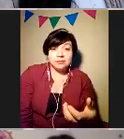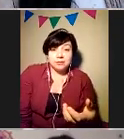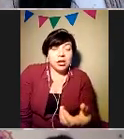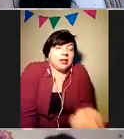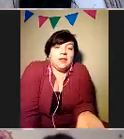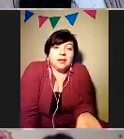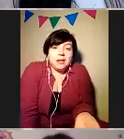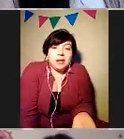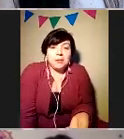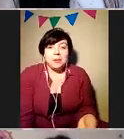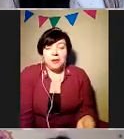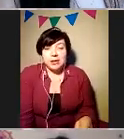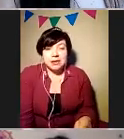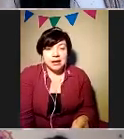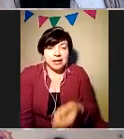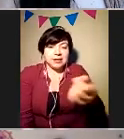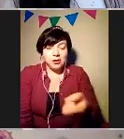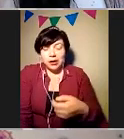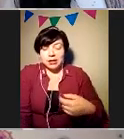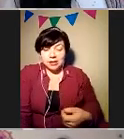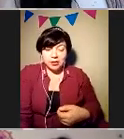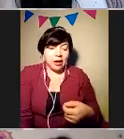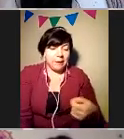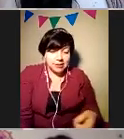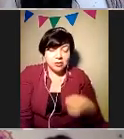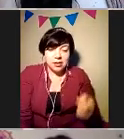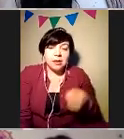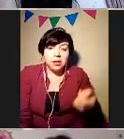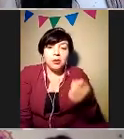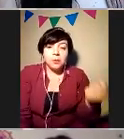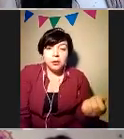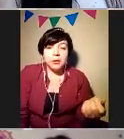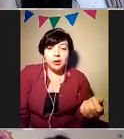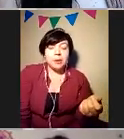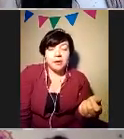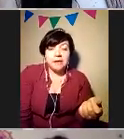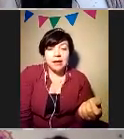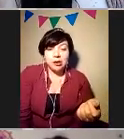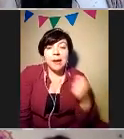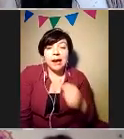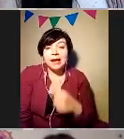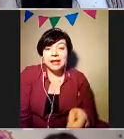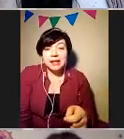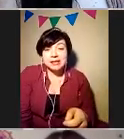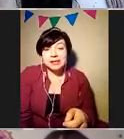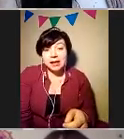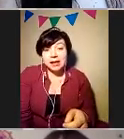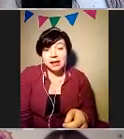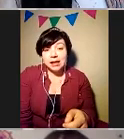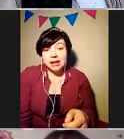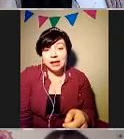Tiende al consumo. La influencer a la que sigo o al que sigo aparece constantemente con un producto, lo más probable es que yo me haga la idea de